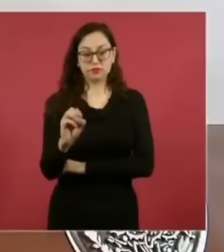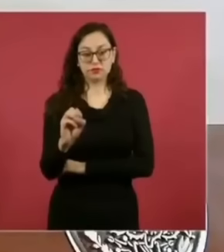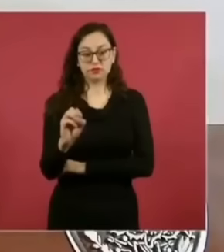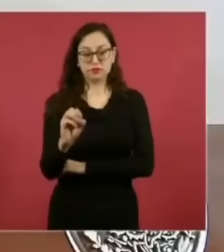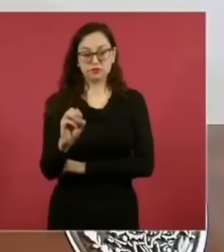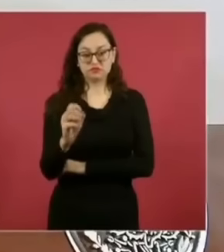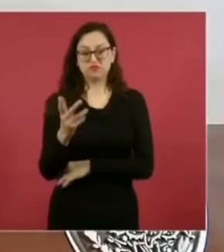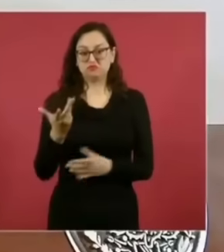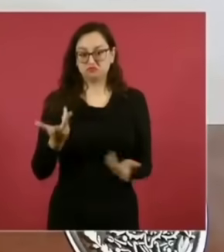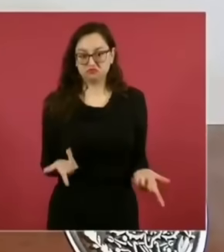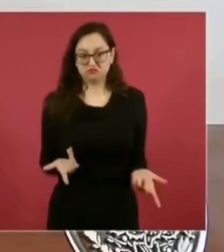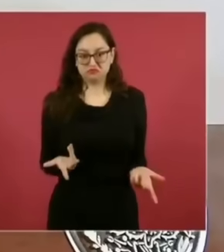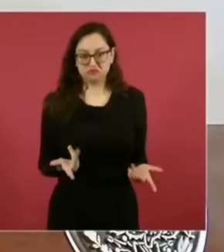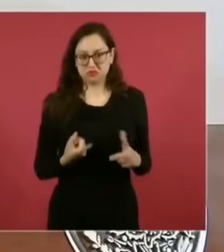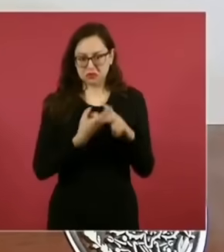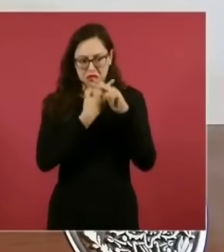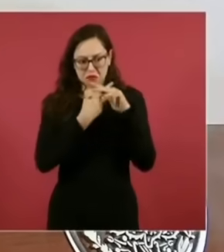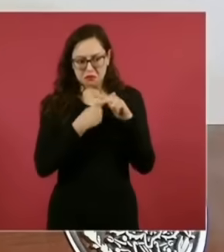había muy buena relación,